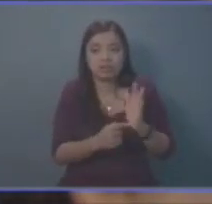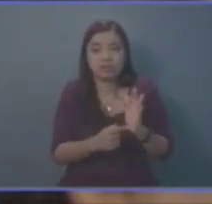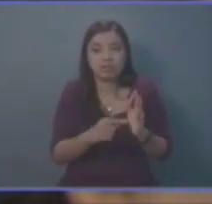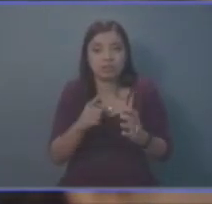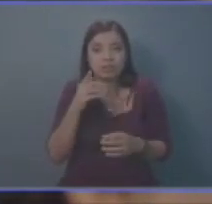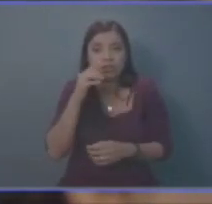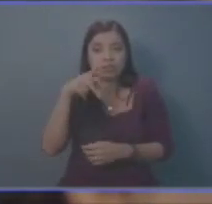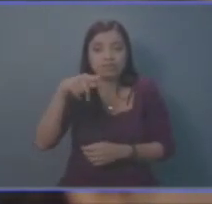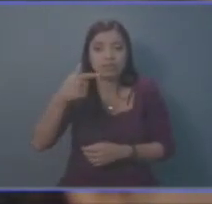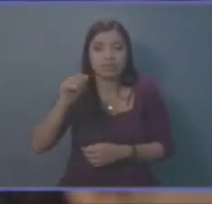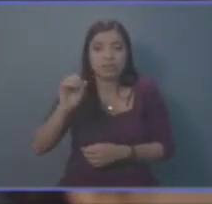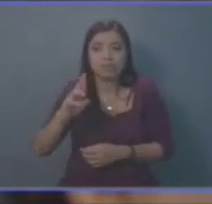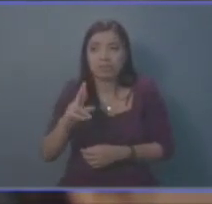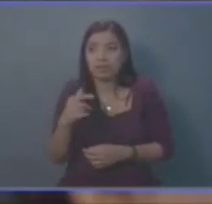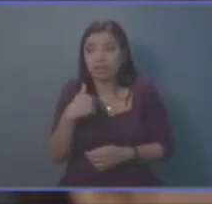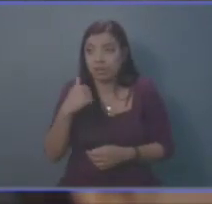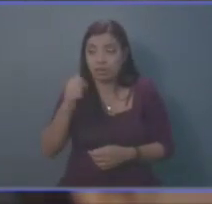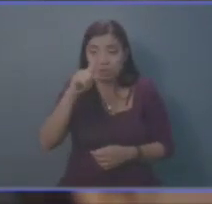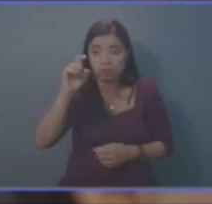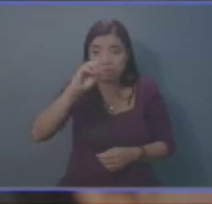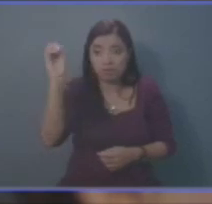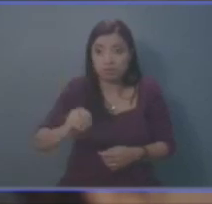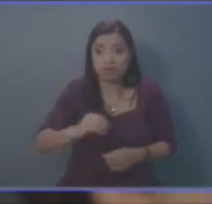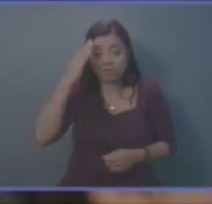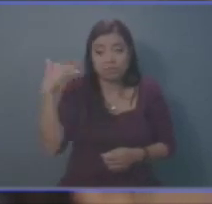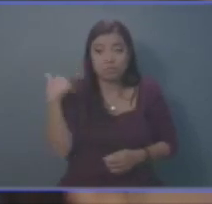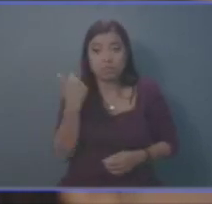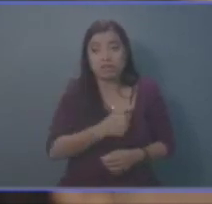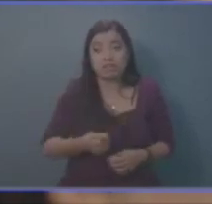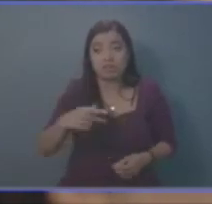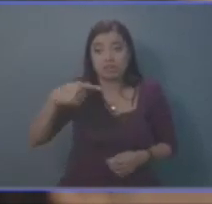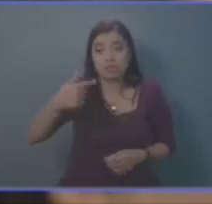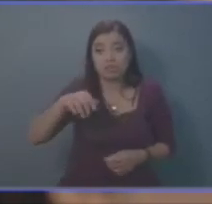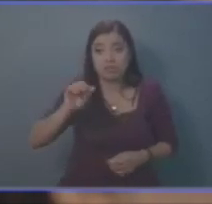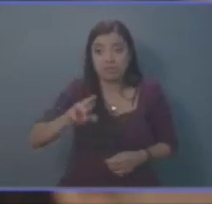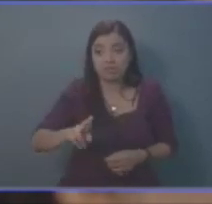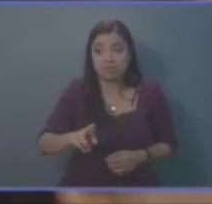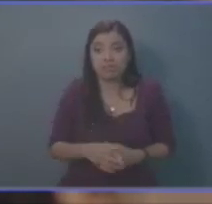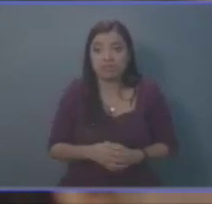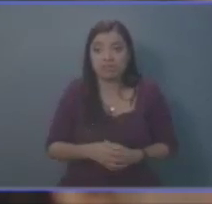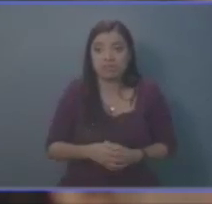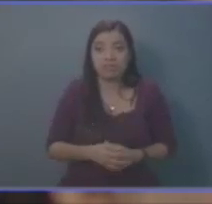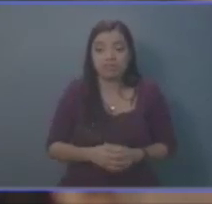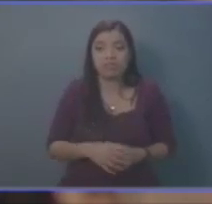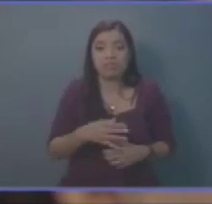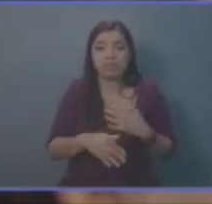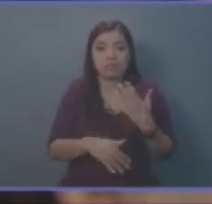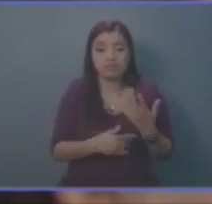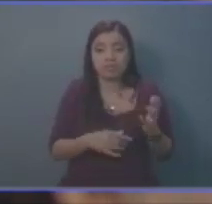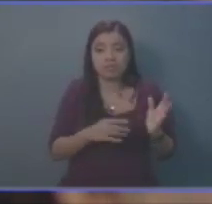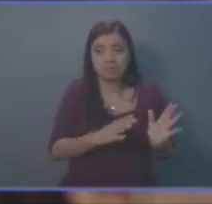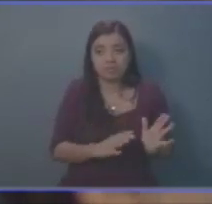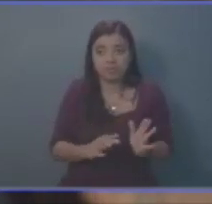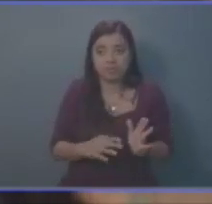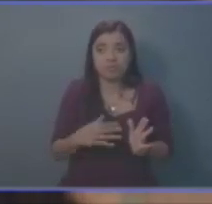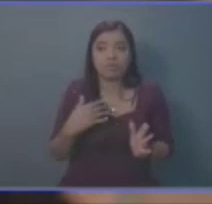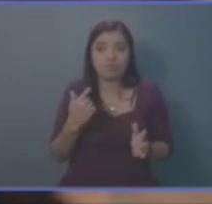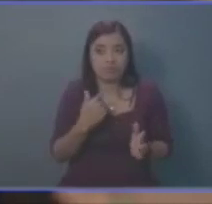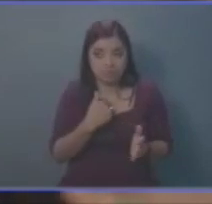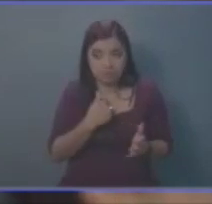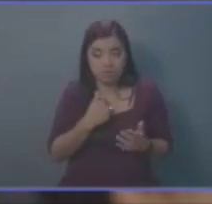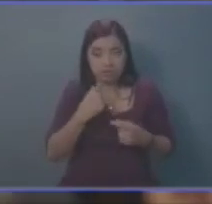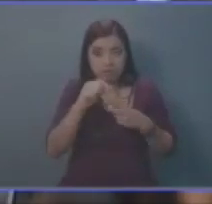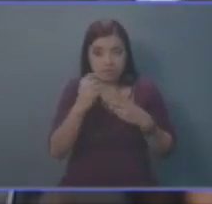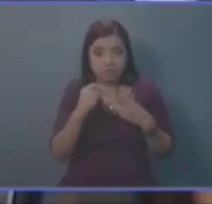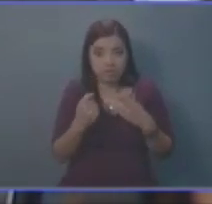que yo planteé, el 100% son mujeres. Y no es por cuota, es por capacidad, que yo la he